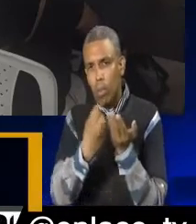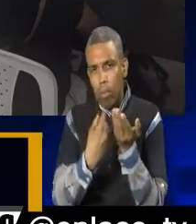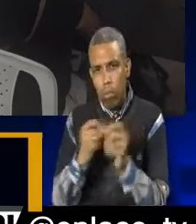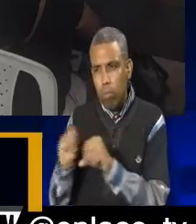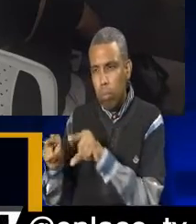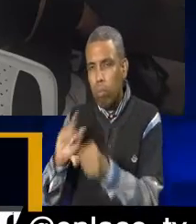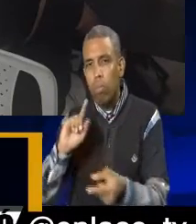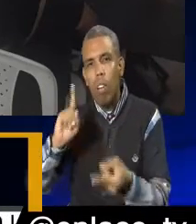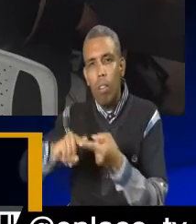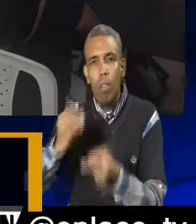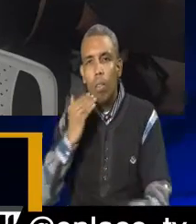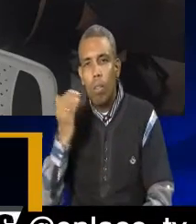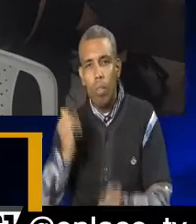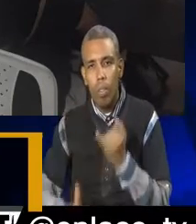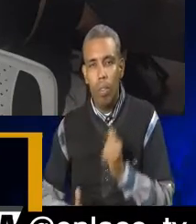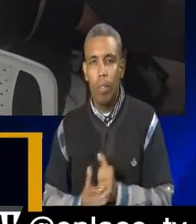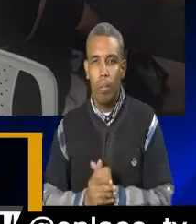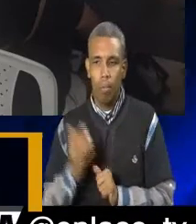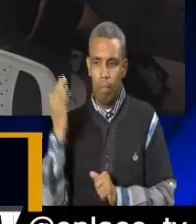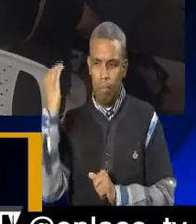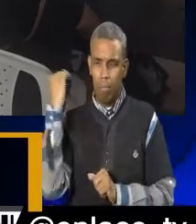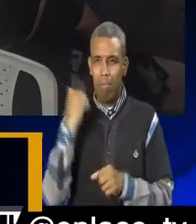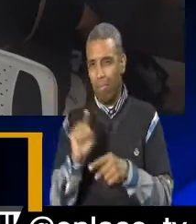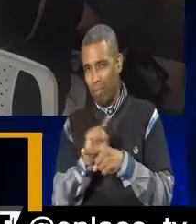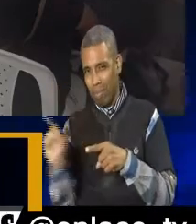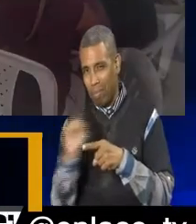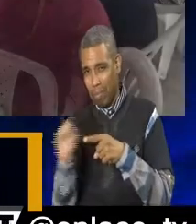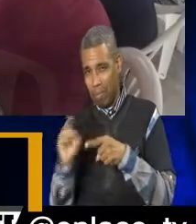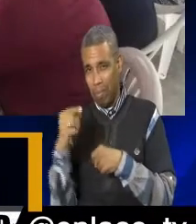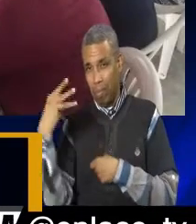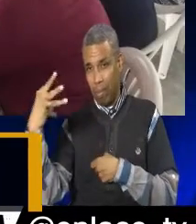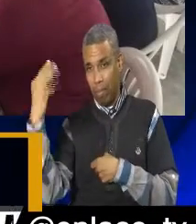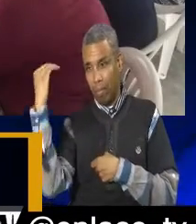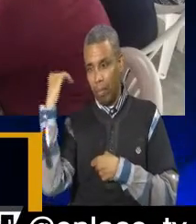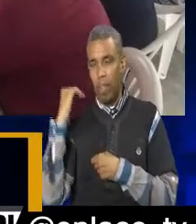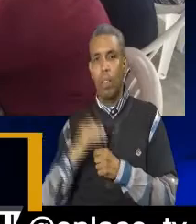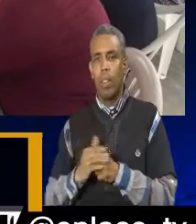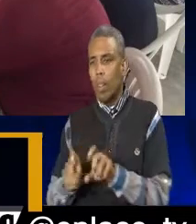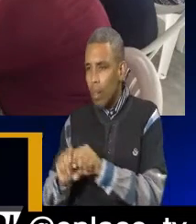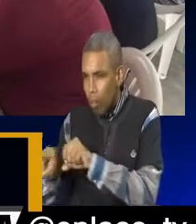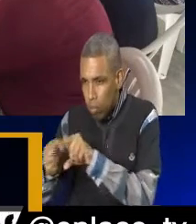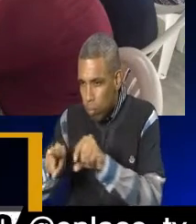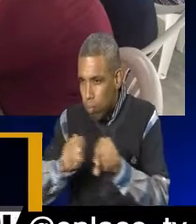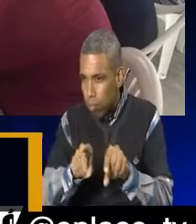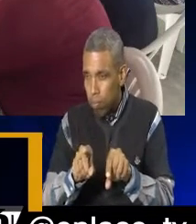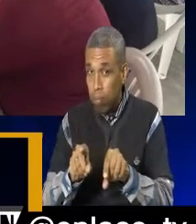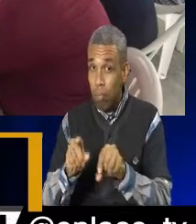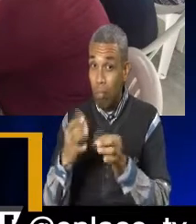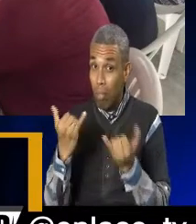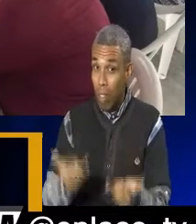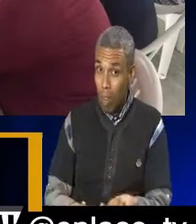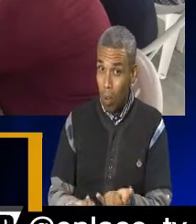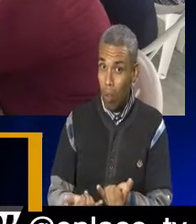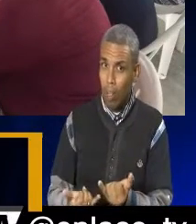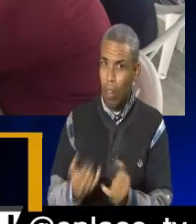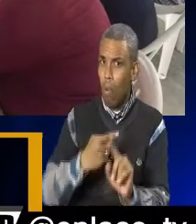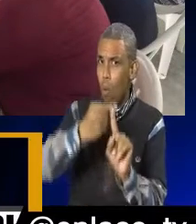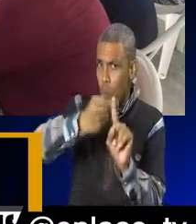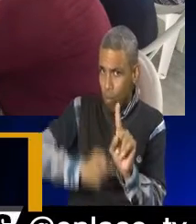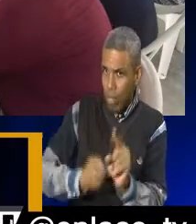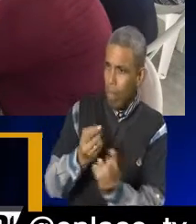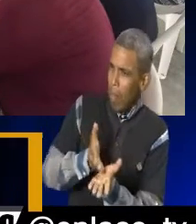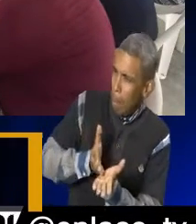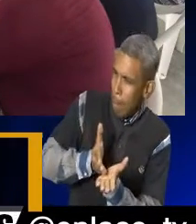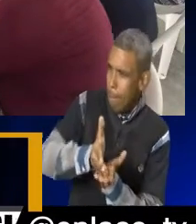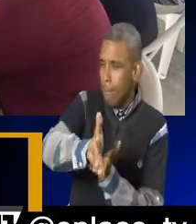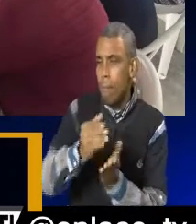jornada se inició hace 3 semanas y se tiene prevista para seguir durante un mes más, ¿sí?,